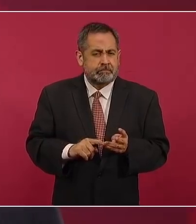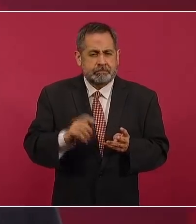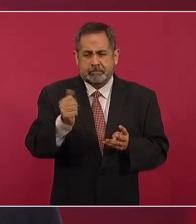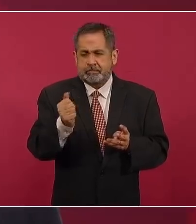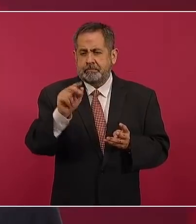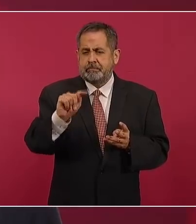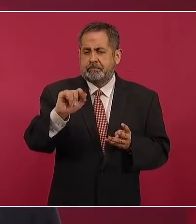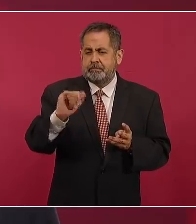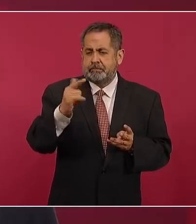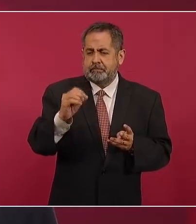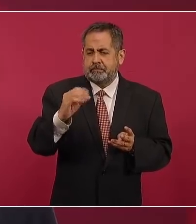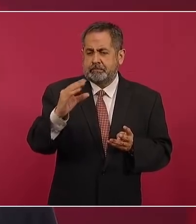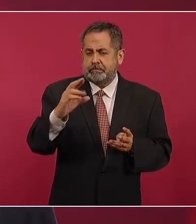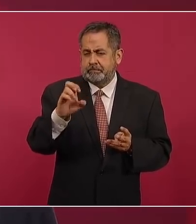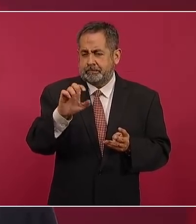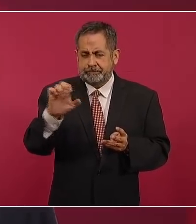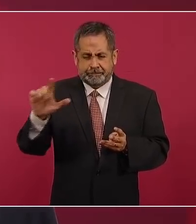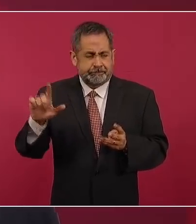Santiago Krill,